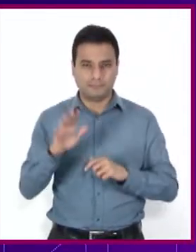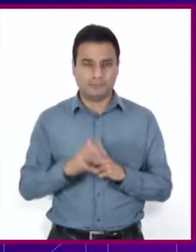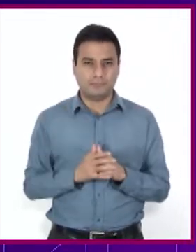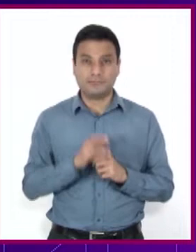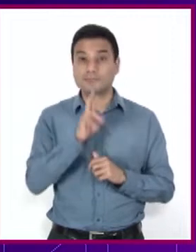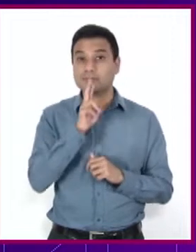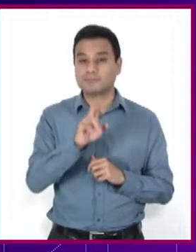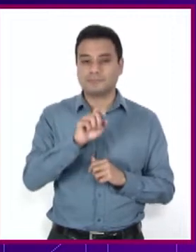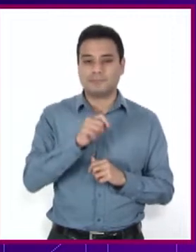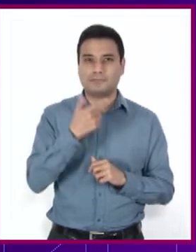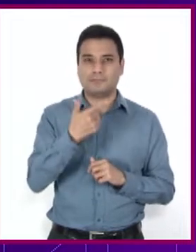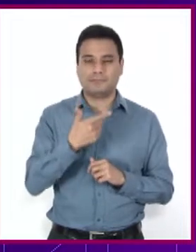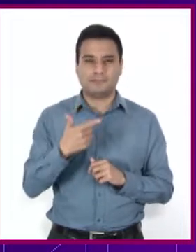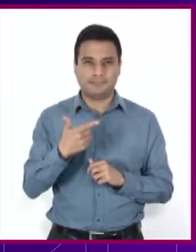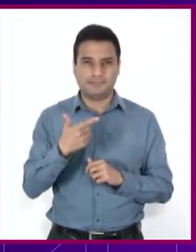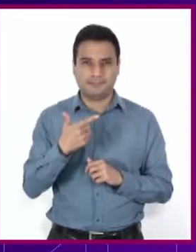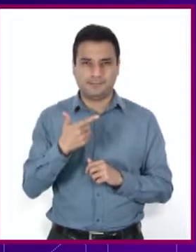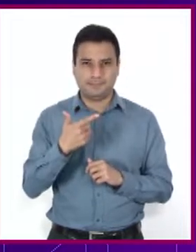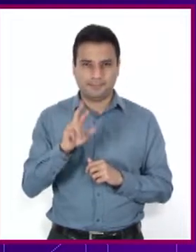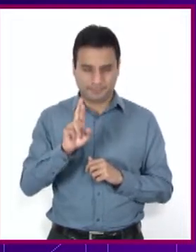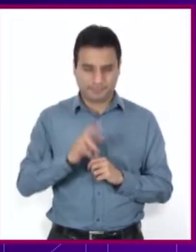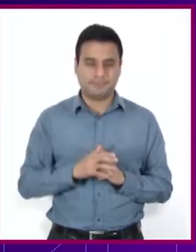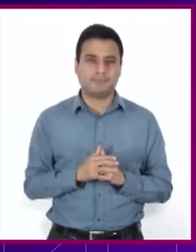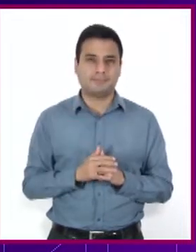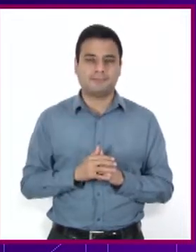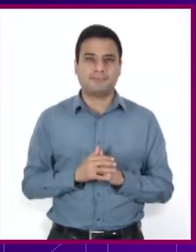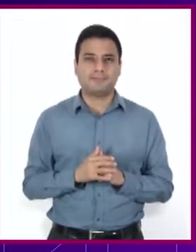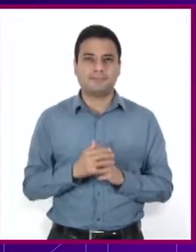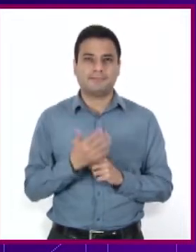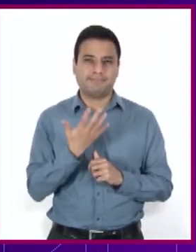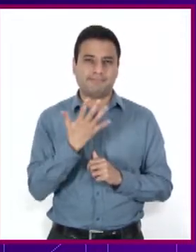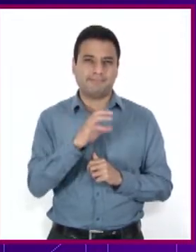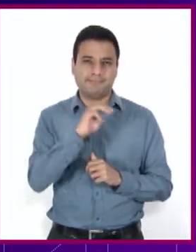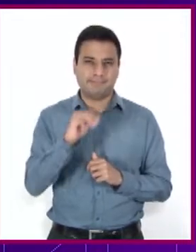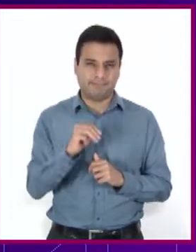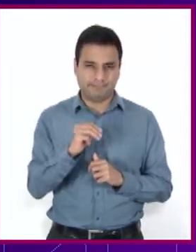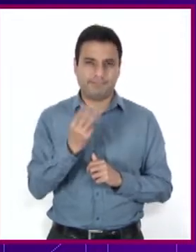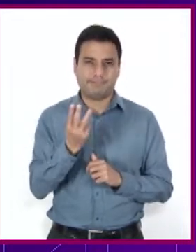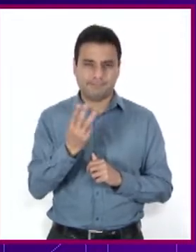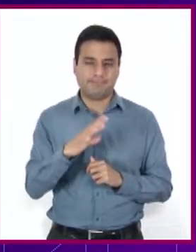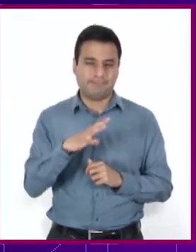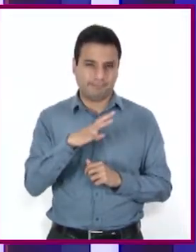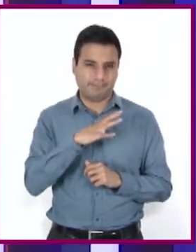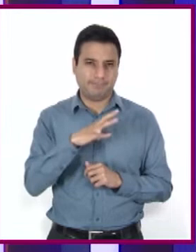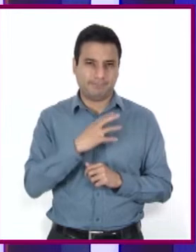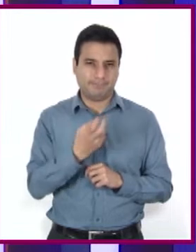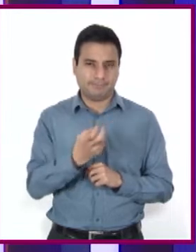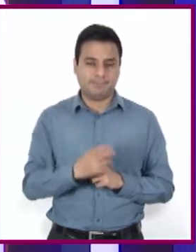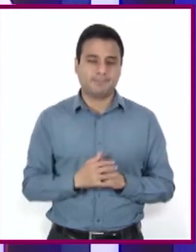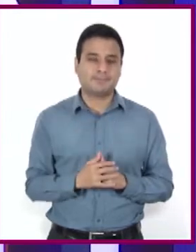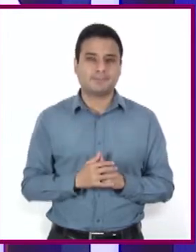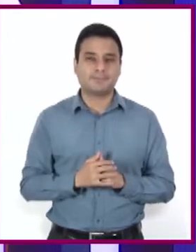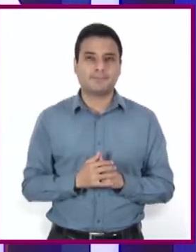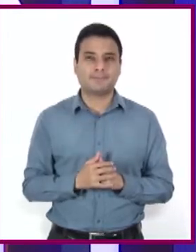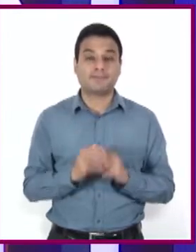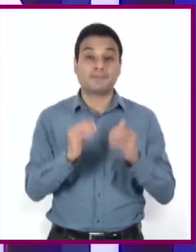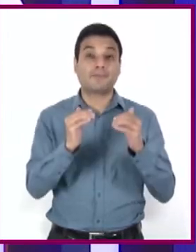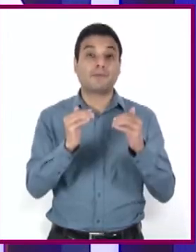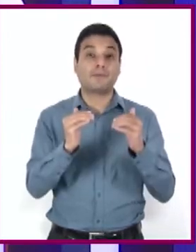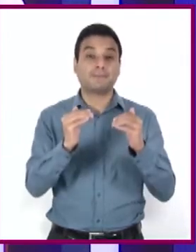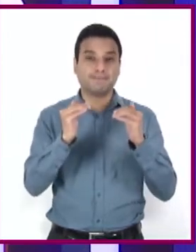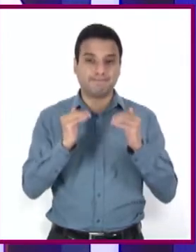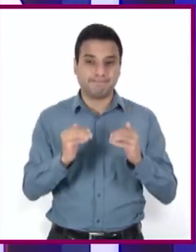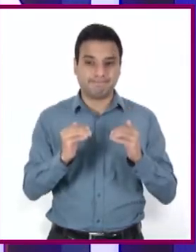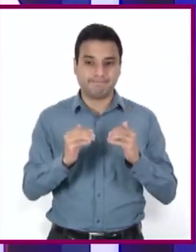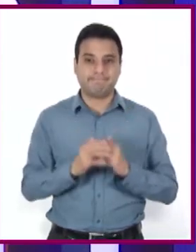27 gramos, que corresponden a la masa que hay en 10 centímetros cúbicos de aluminio. Finalmente, en